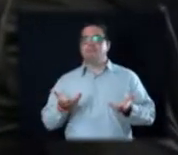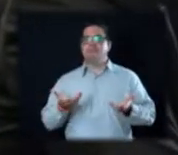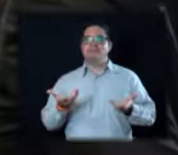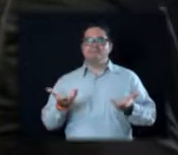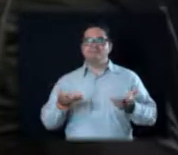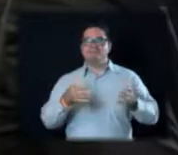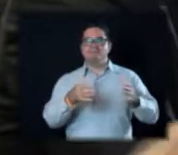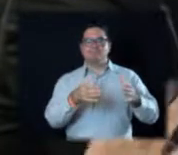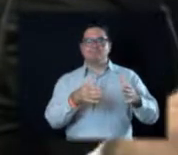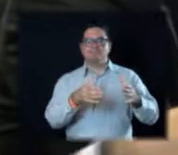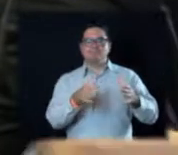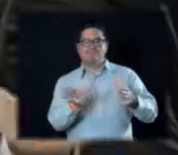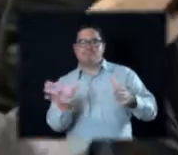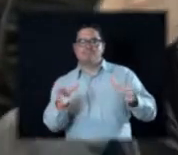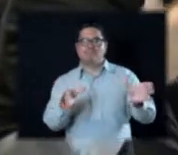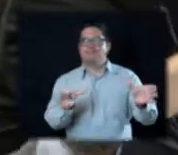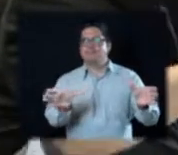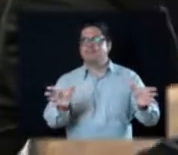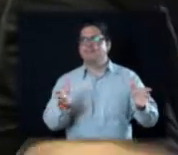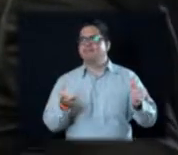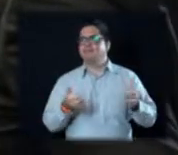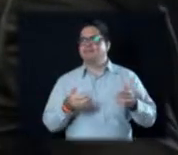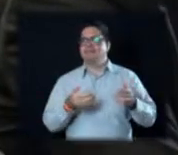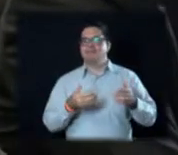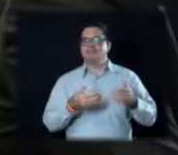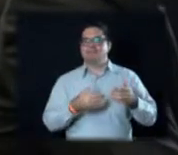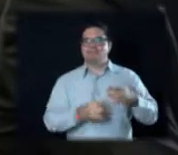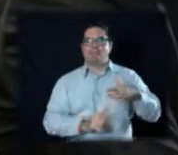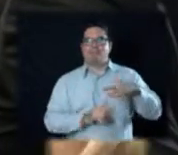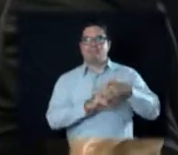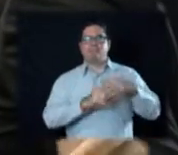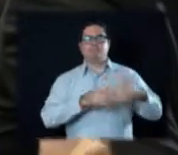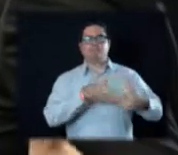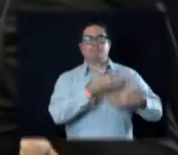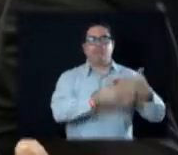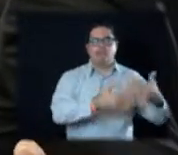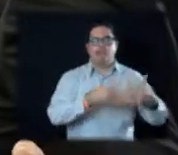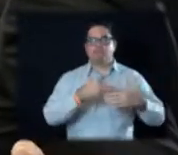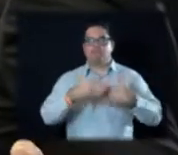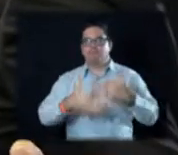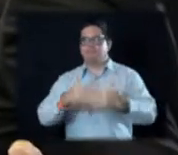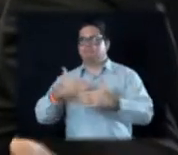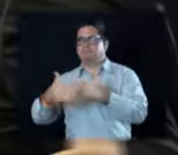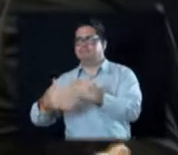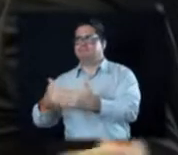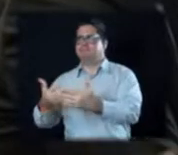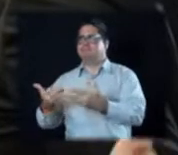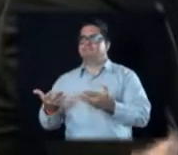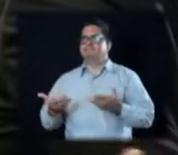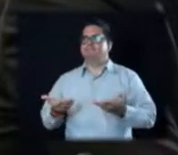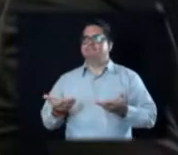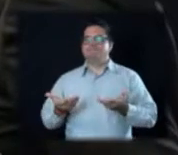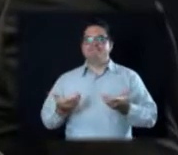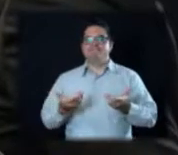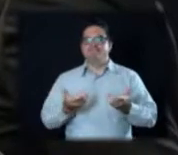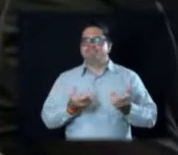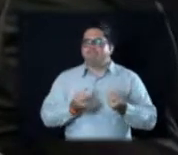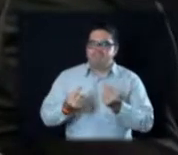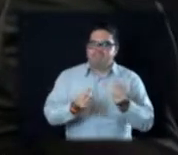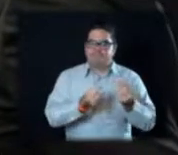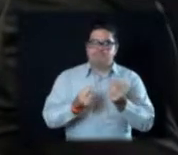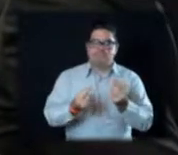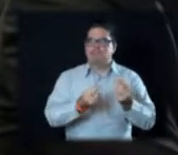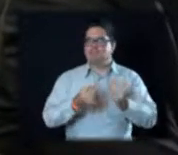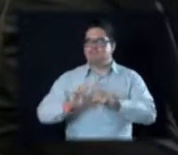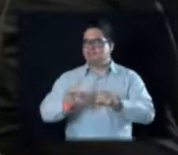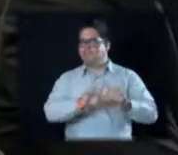necesidad de liquidez. Provoca mucha descentralización y muchos procesos y